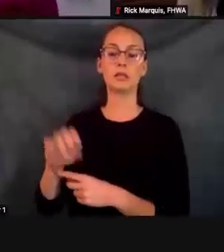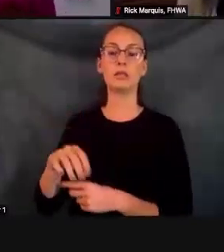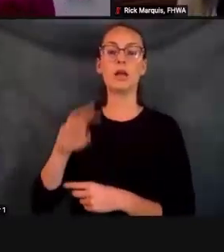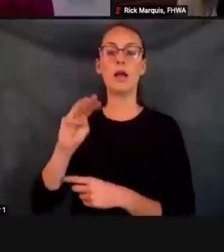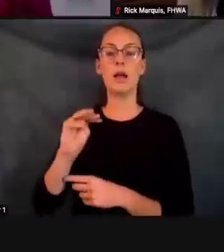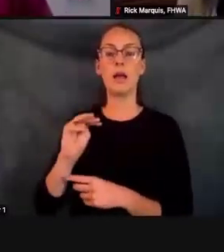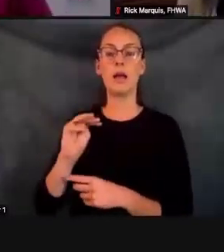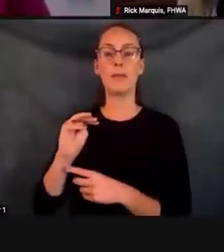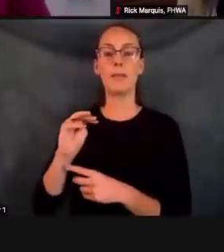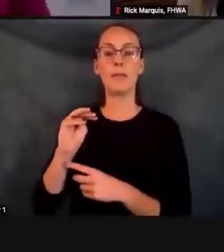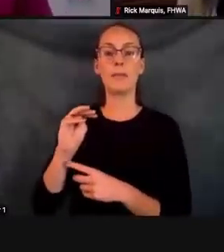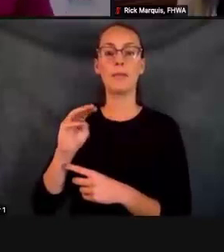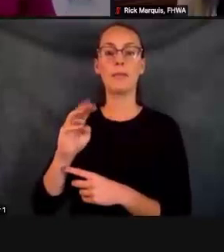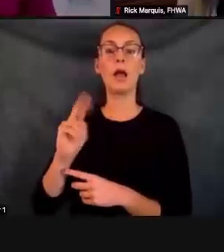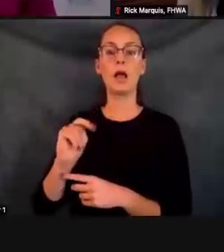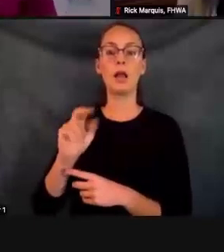Nyman,